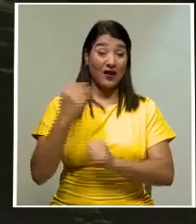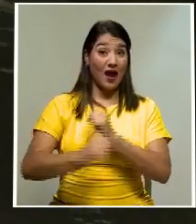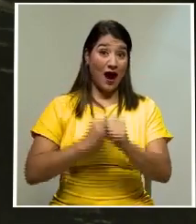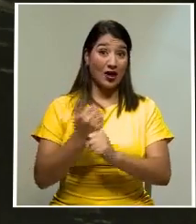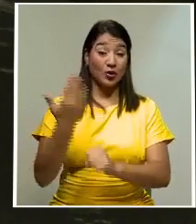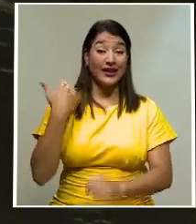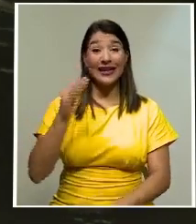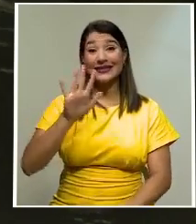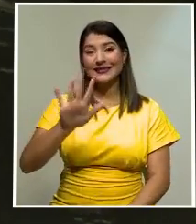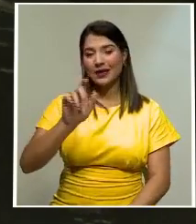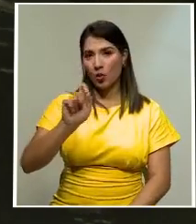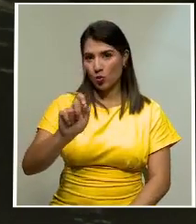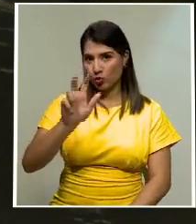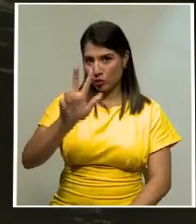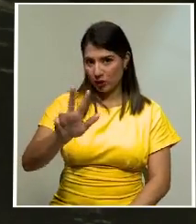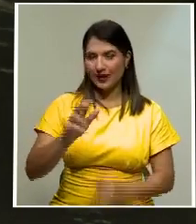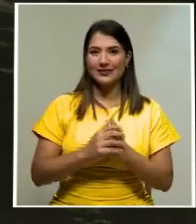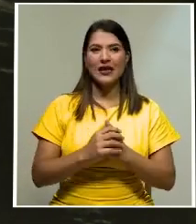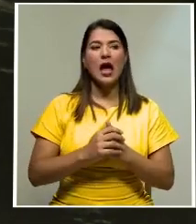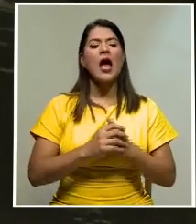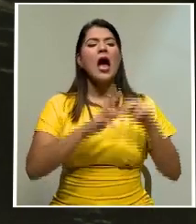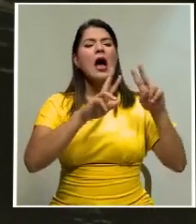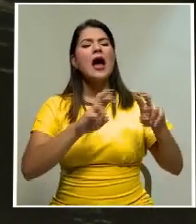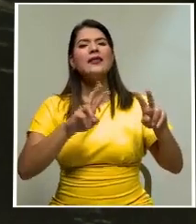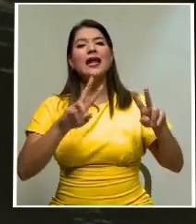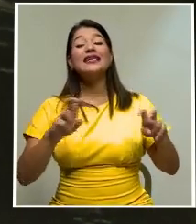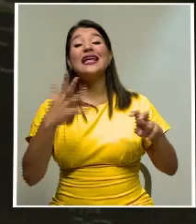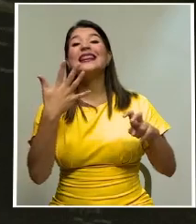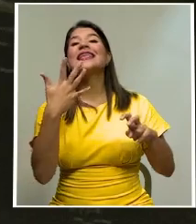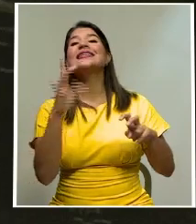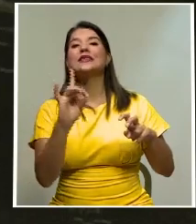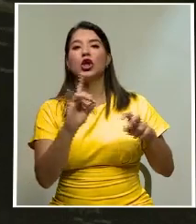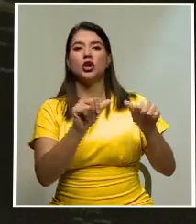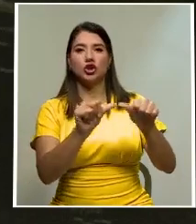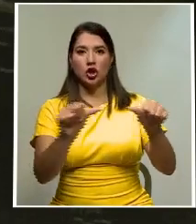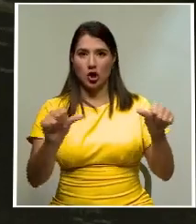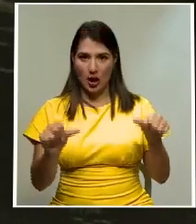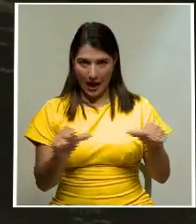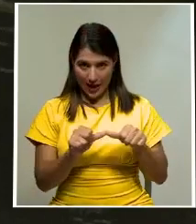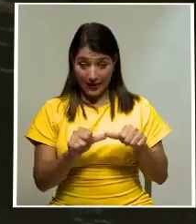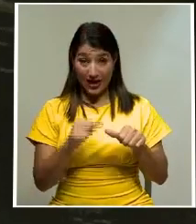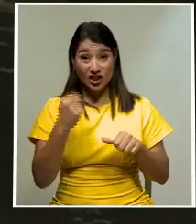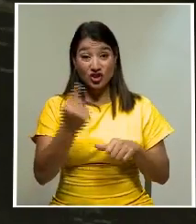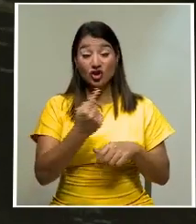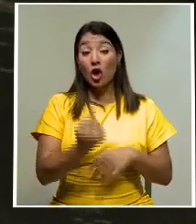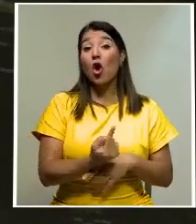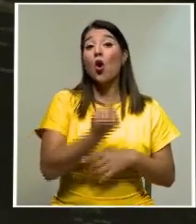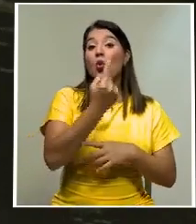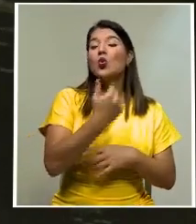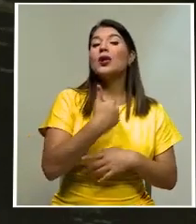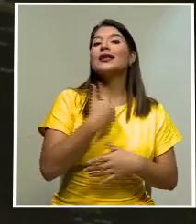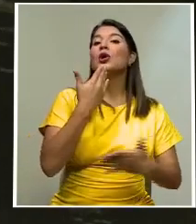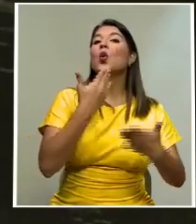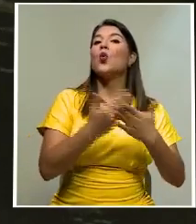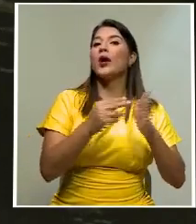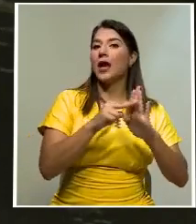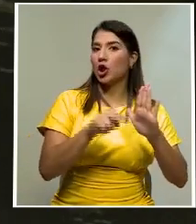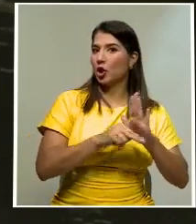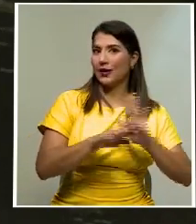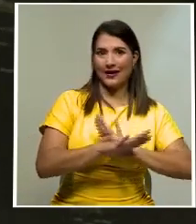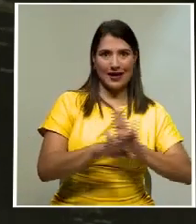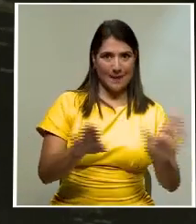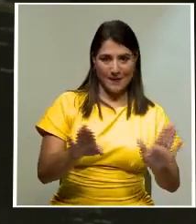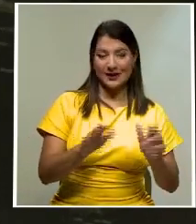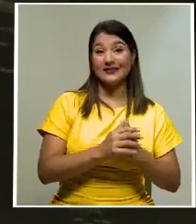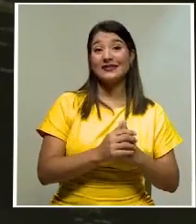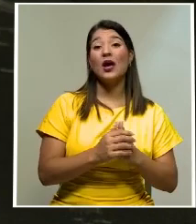las 18 áreas analizadas, precisamente solo una tuvo una buena calificación. Se trata de